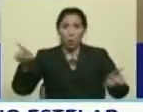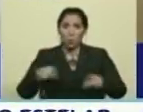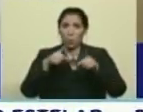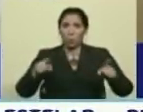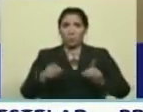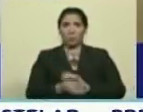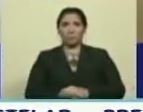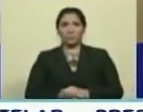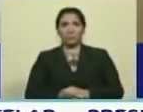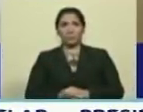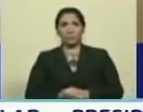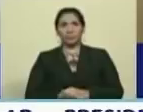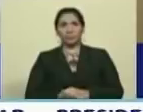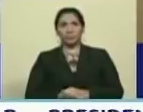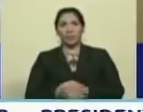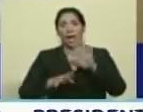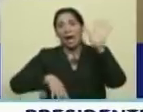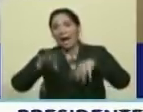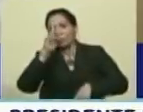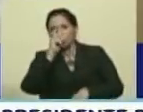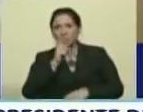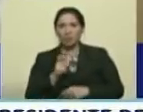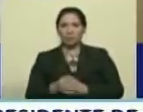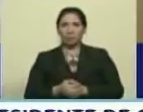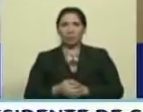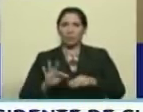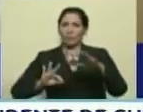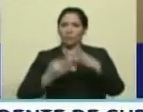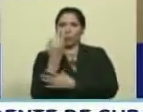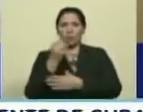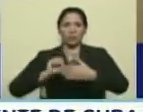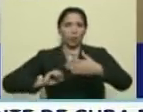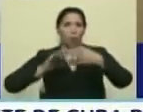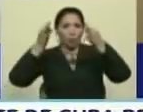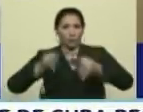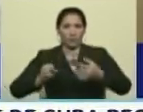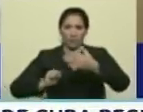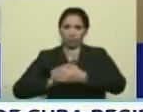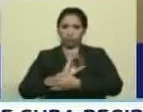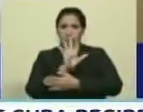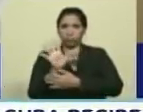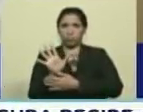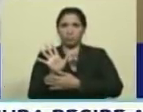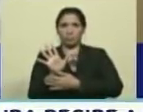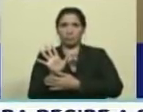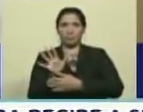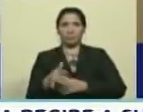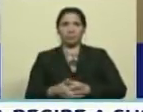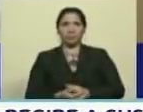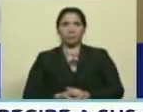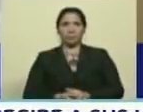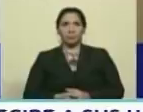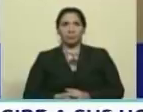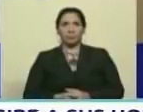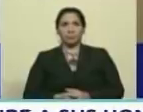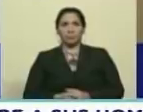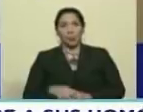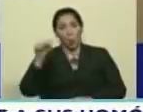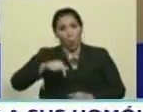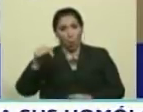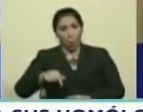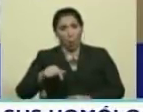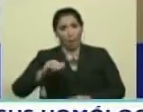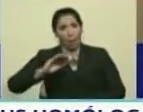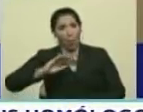cumplen 14 años de la fundación oficial del ALBA, hoy cuando